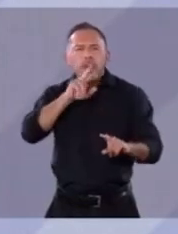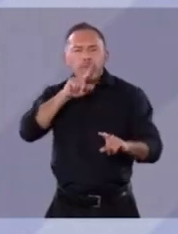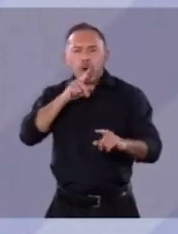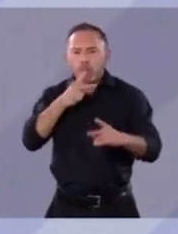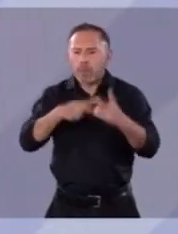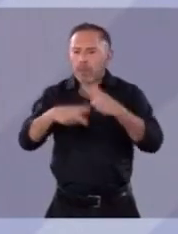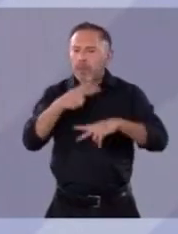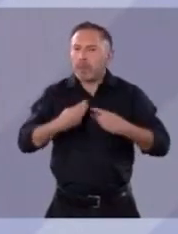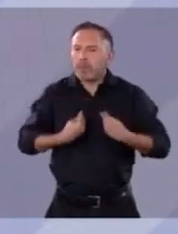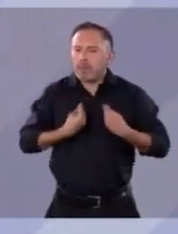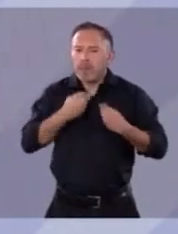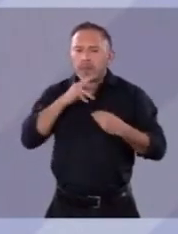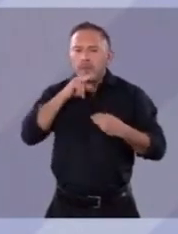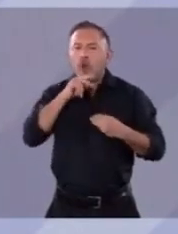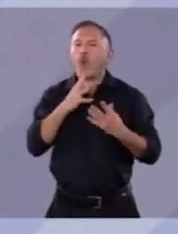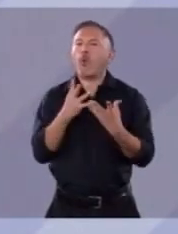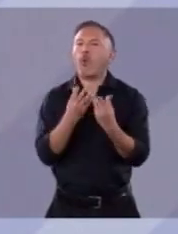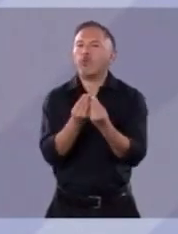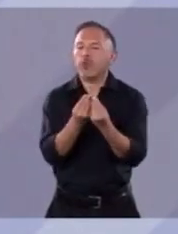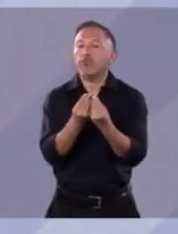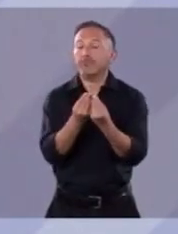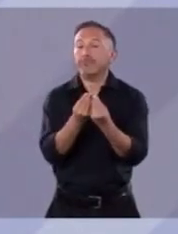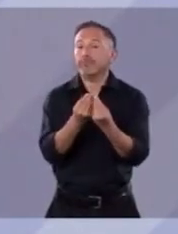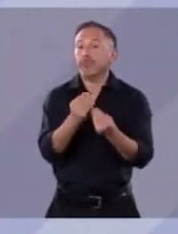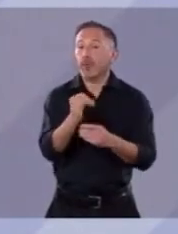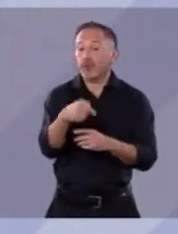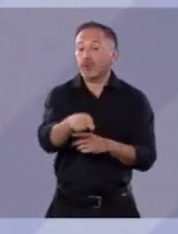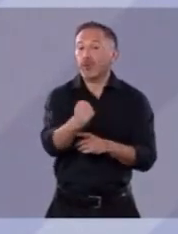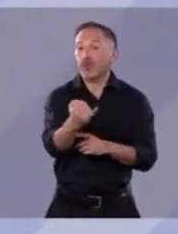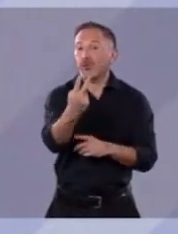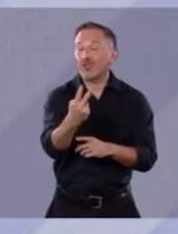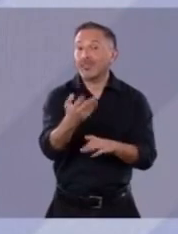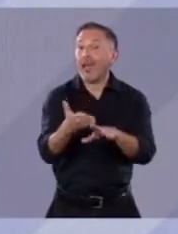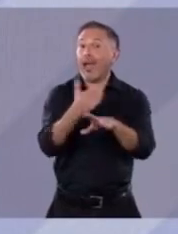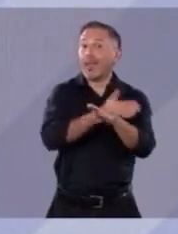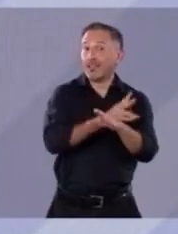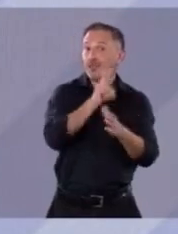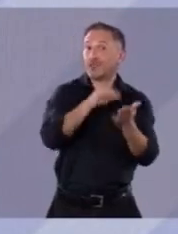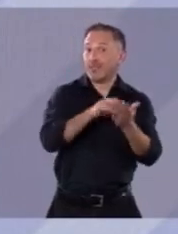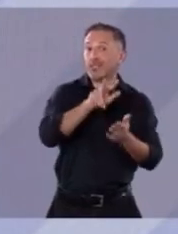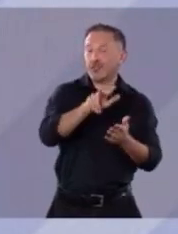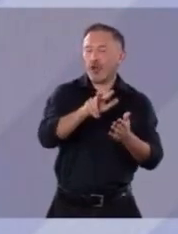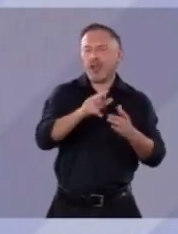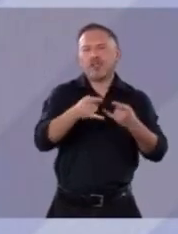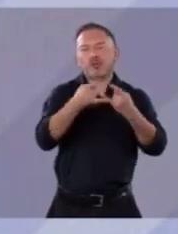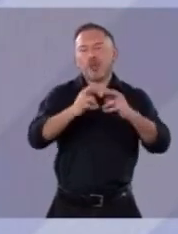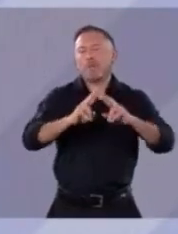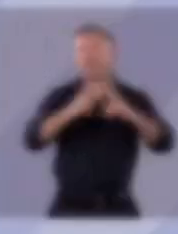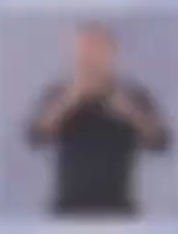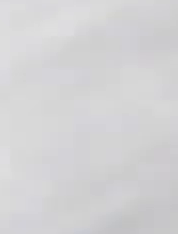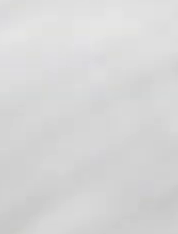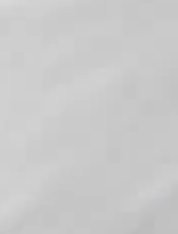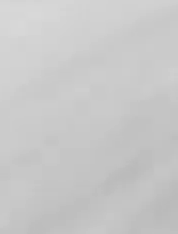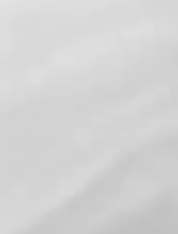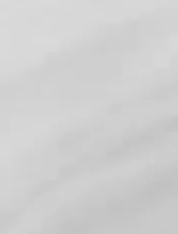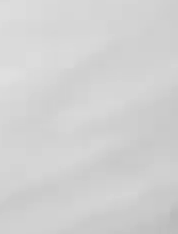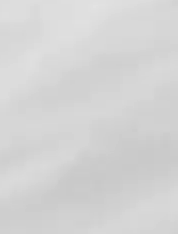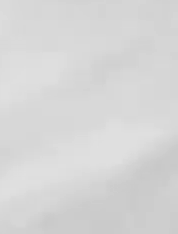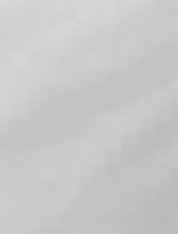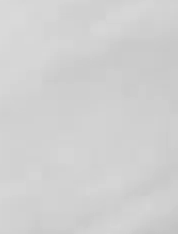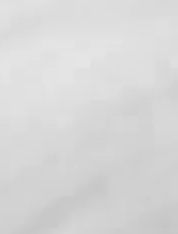junio igual que lo hicimos en el 2018 que hicimos historia vamos hacer historia